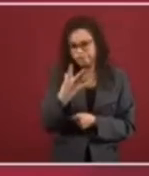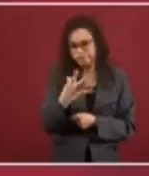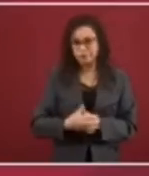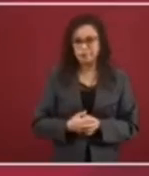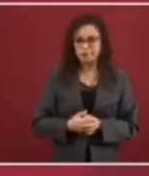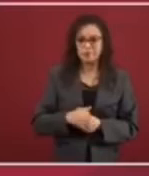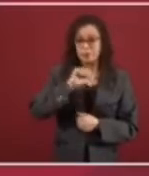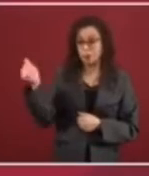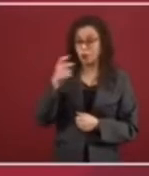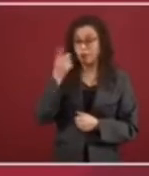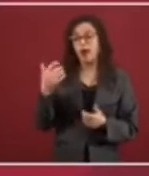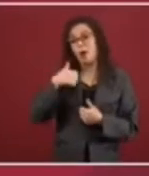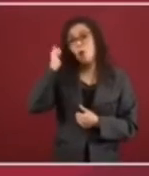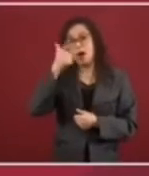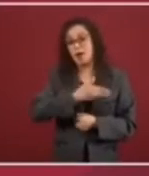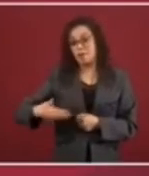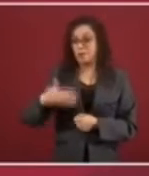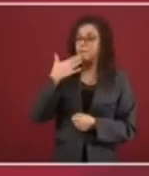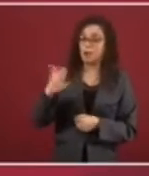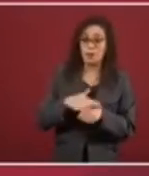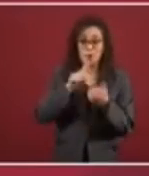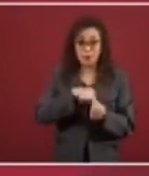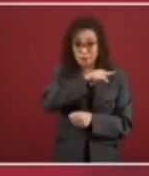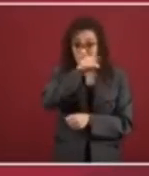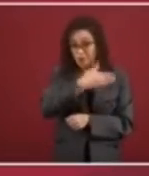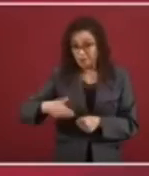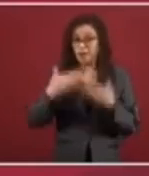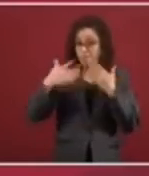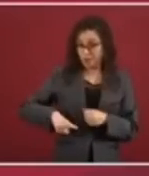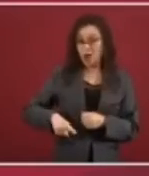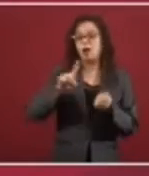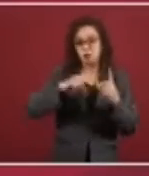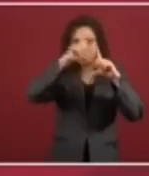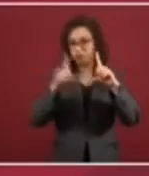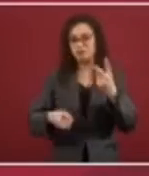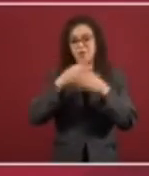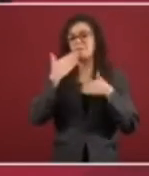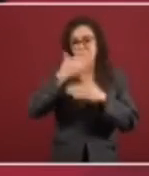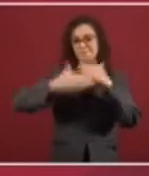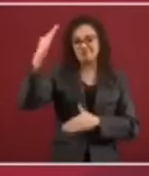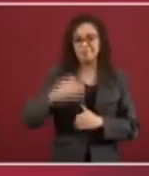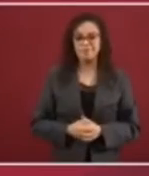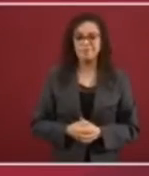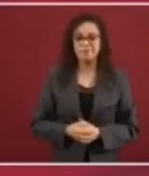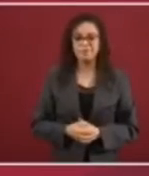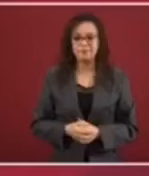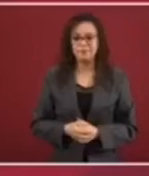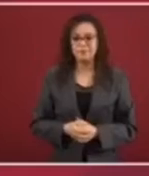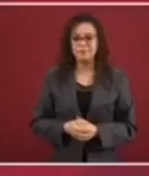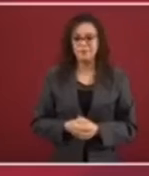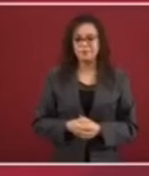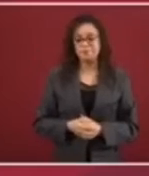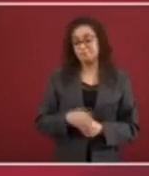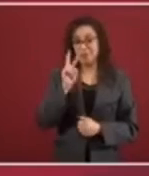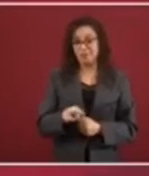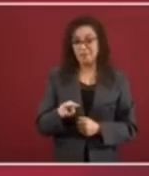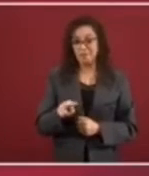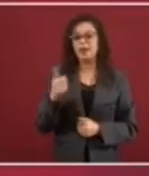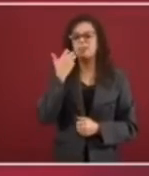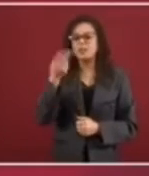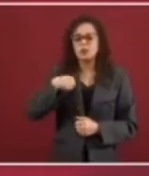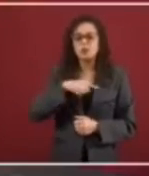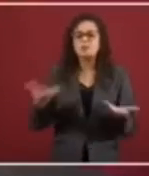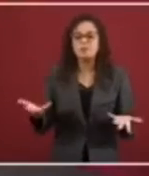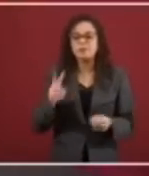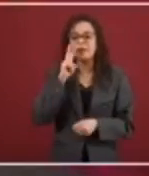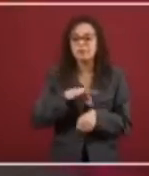es, queremos que le vaya bien al presidente, porque si le va bien al presidente, le va bien a México. Pero nosotros lo que queremos